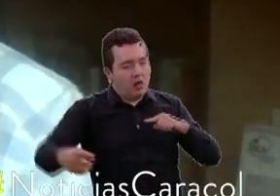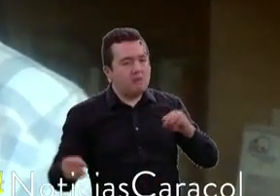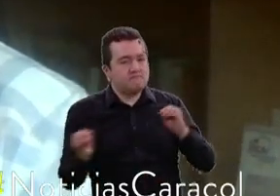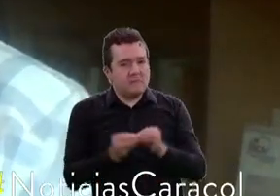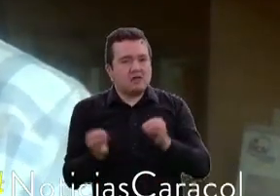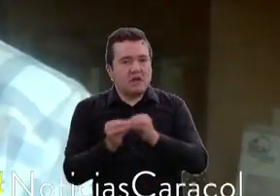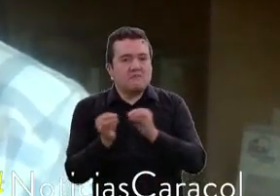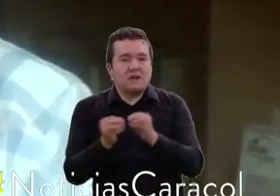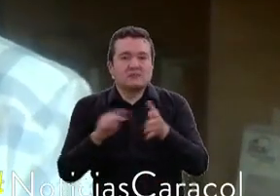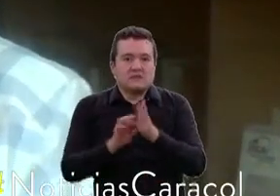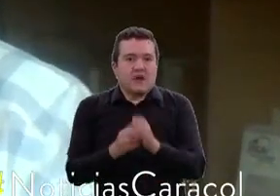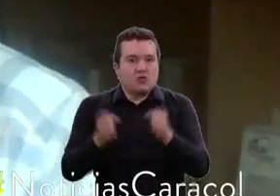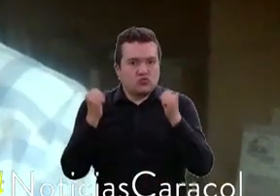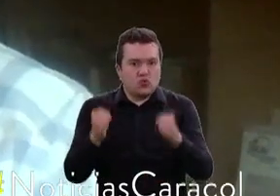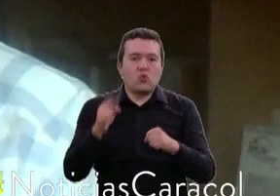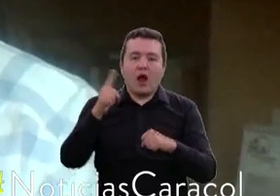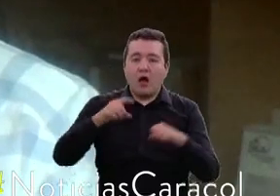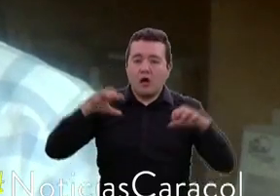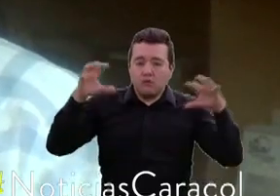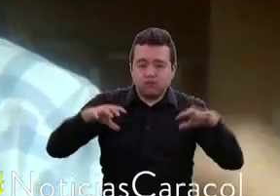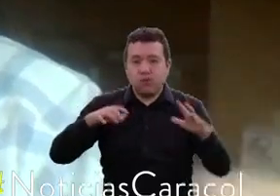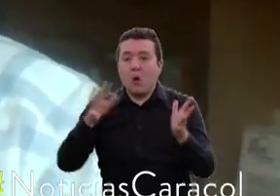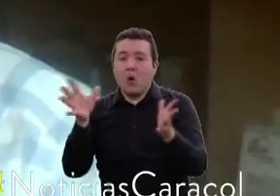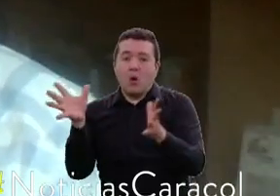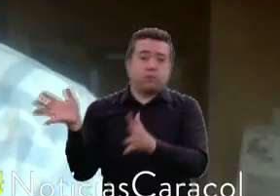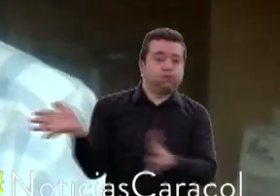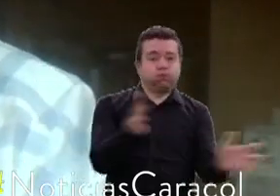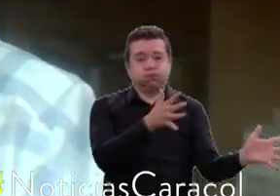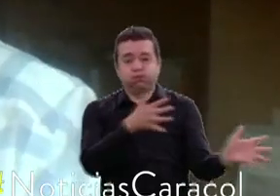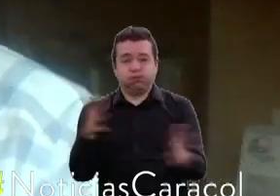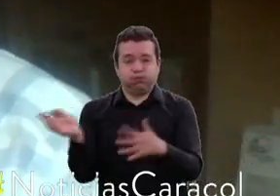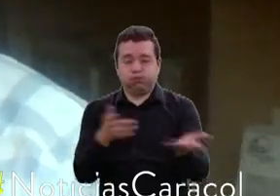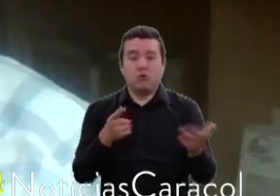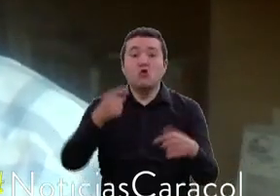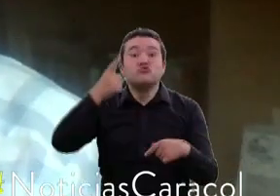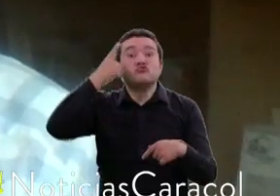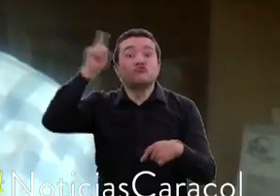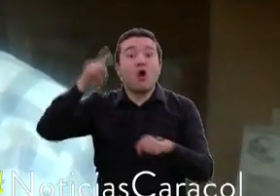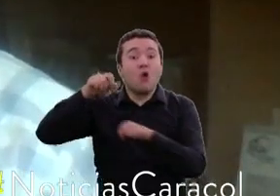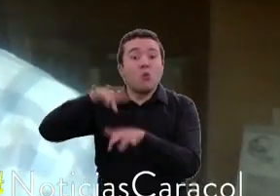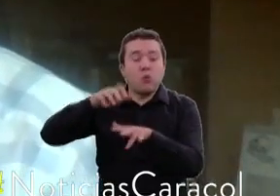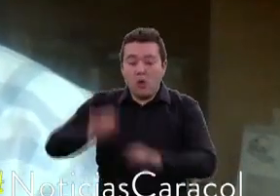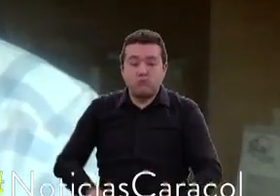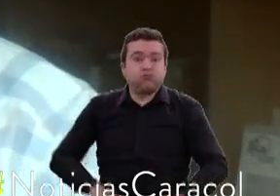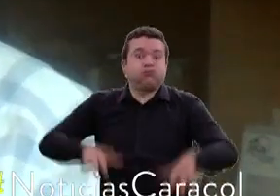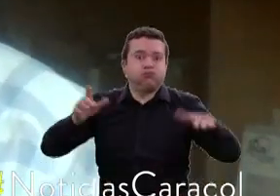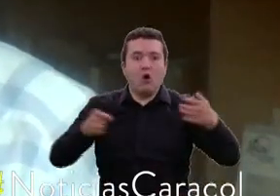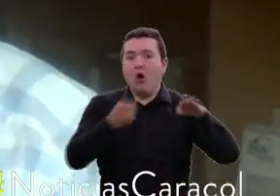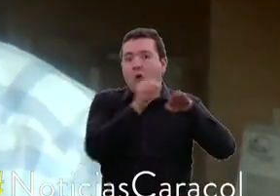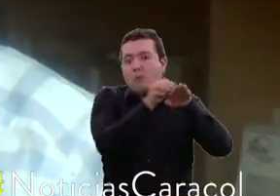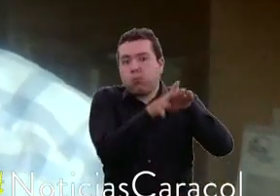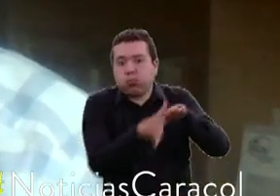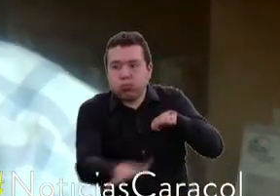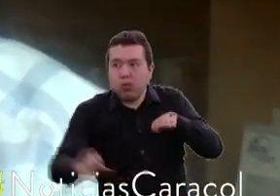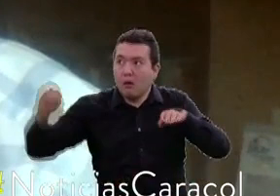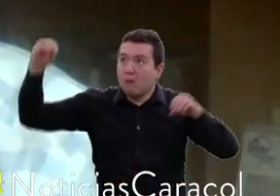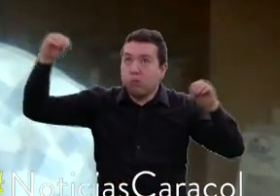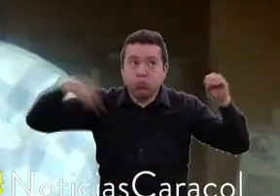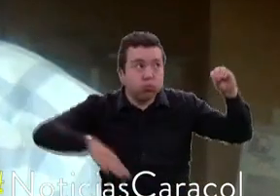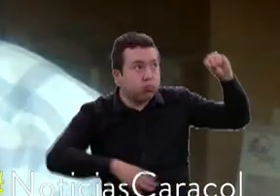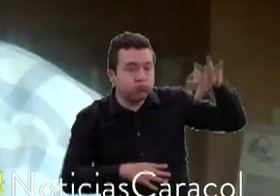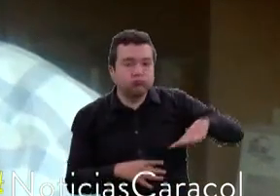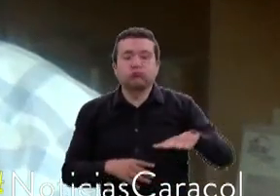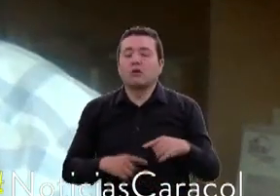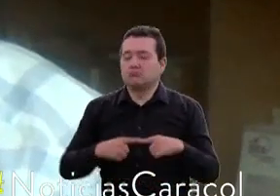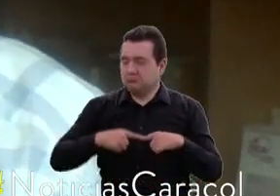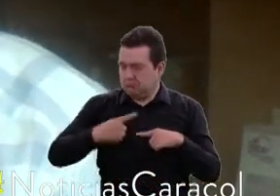allí, las tormentas, los vendavales, las crecientes súbitas, los deslizamientos de tierra van a ser frecuentes, al igual